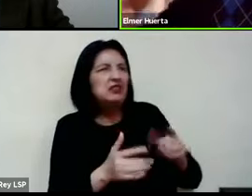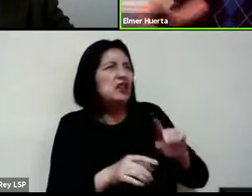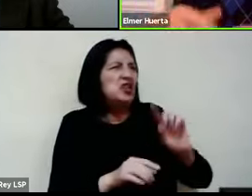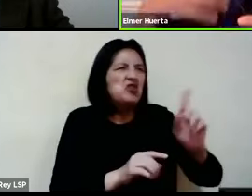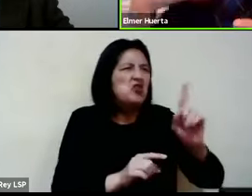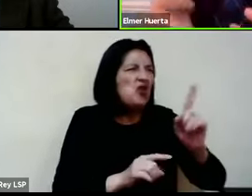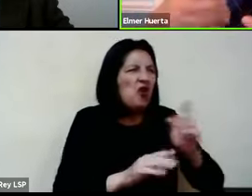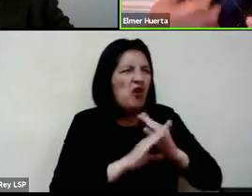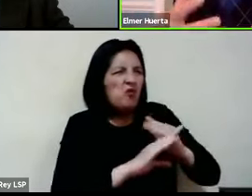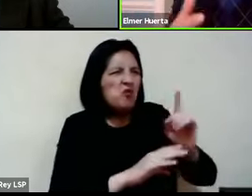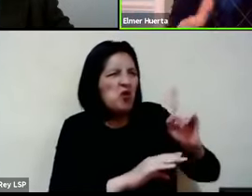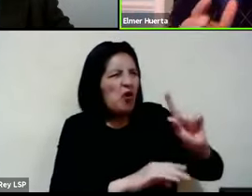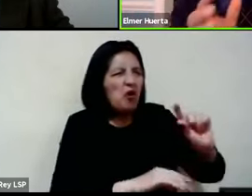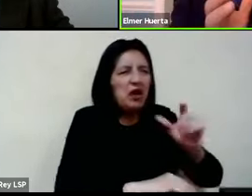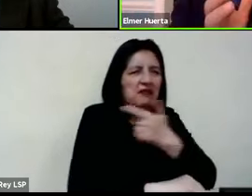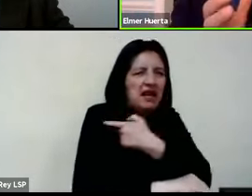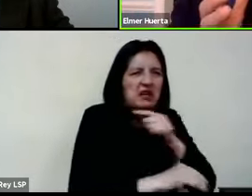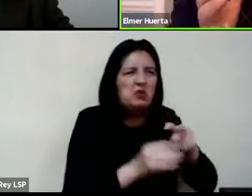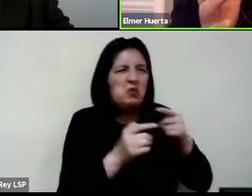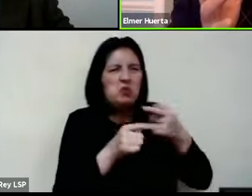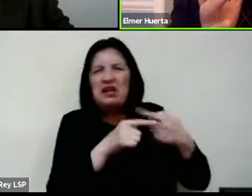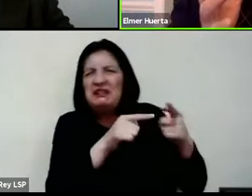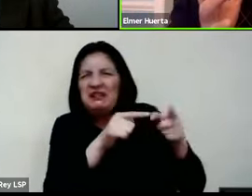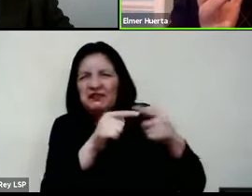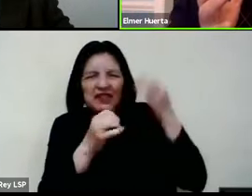y empiezan todo lo que ya es